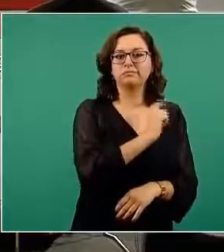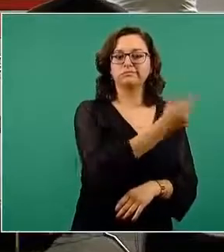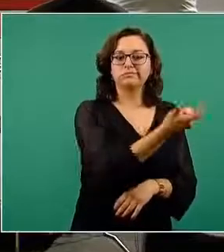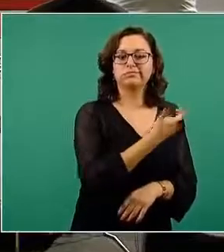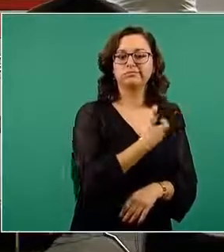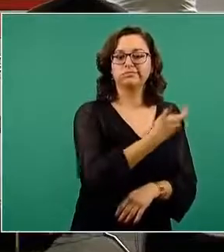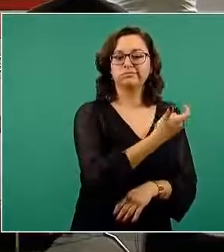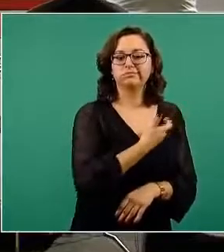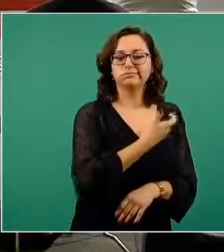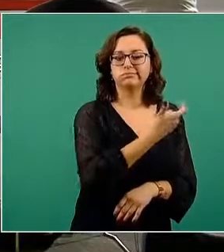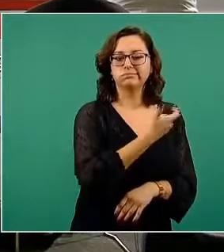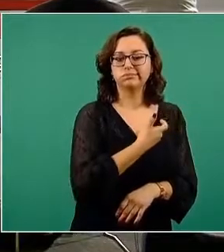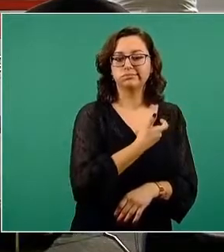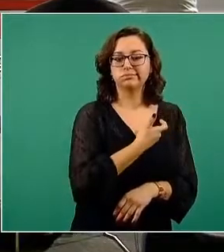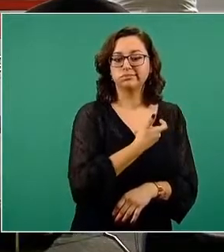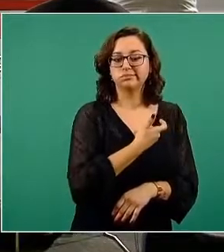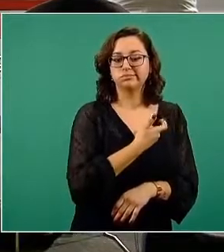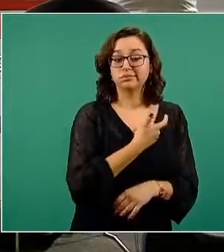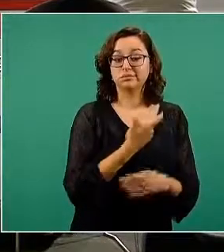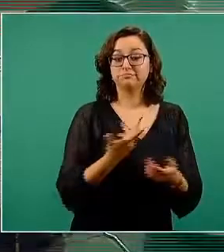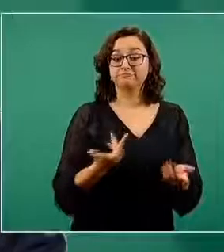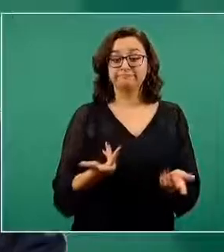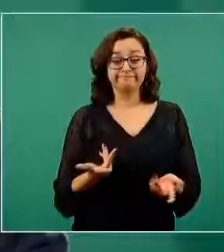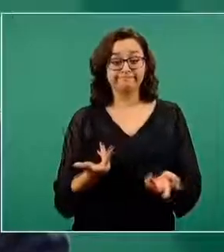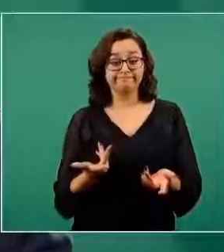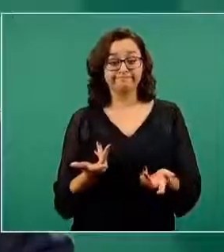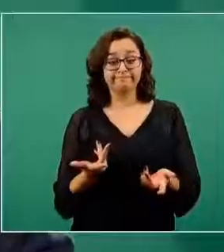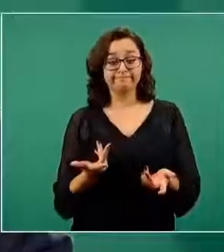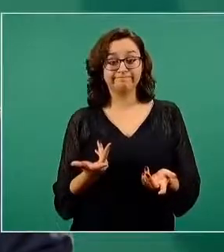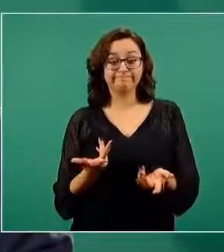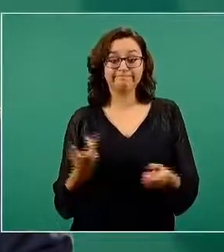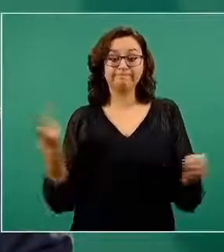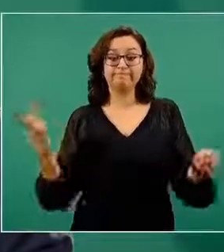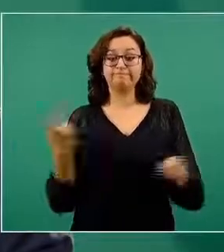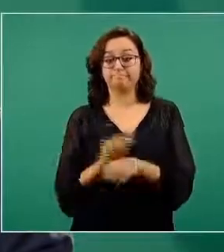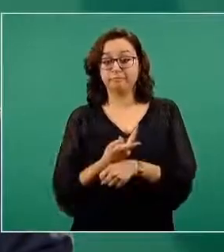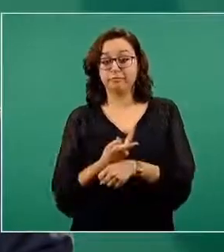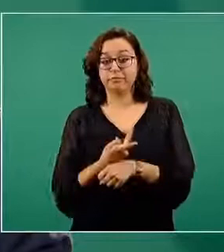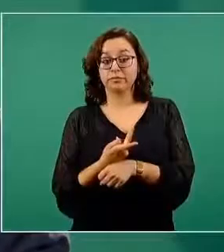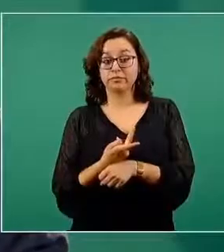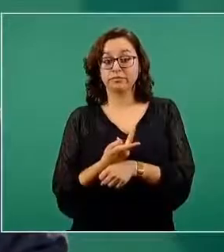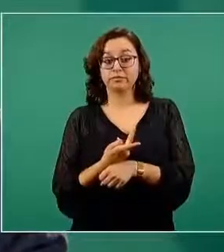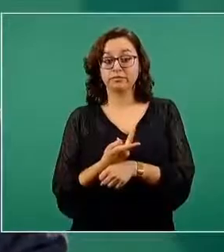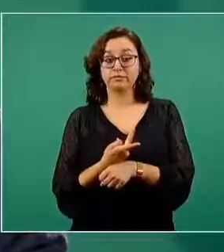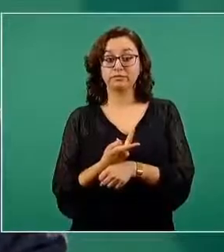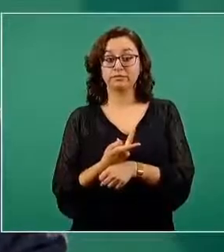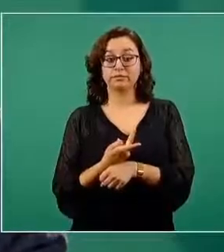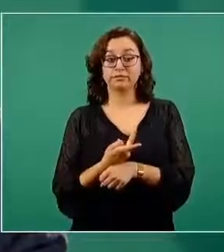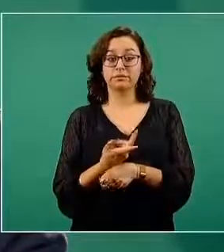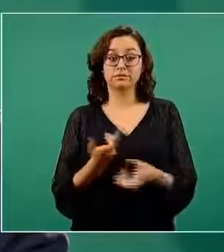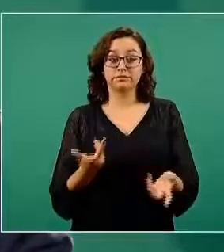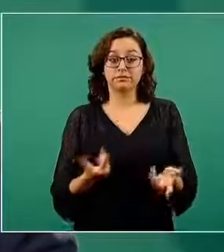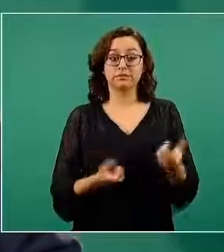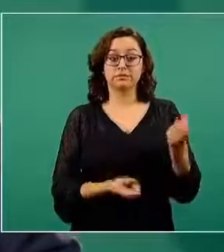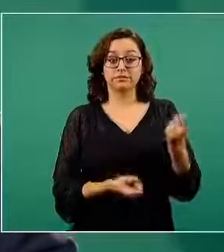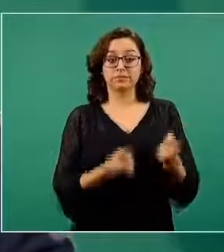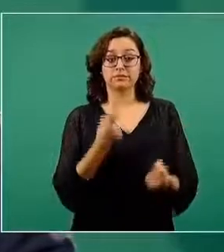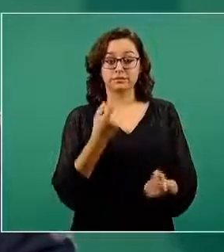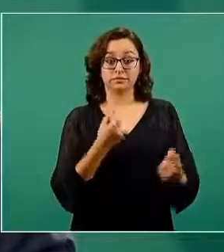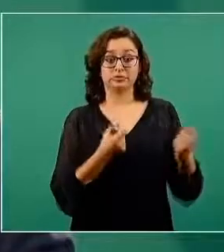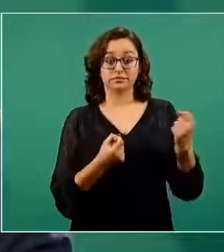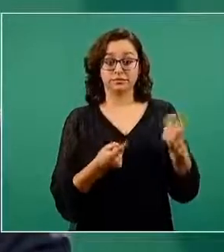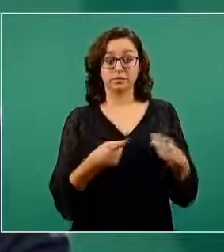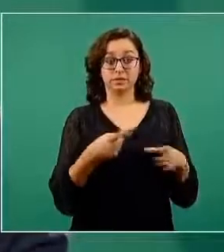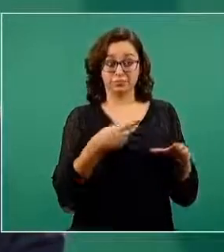ocuparon en el sector privado. Dicho sea de paso, hay parte de las personas